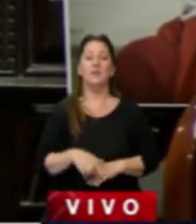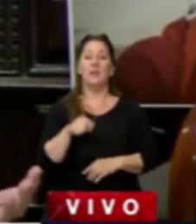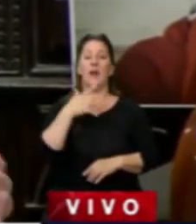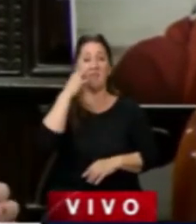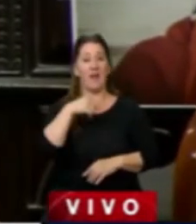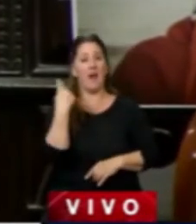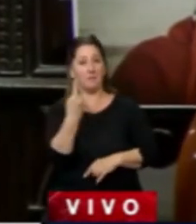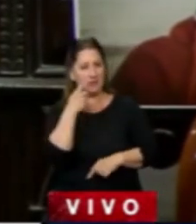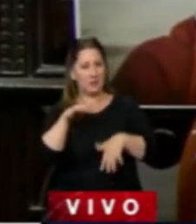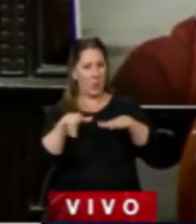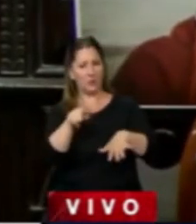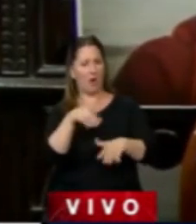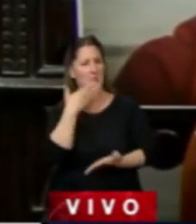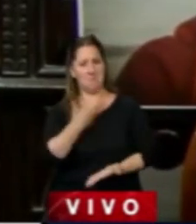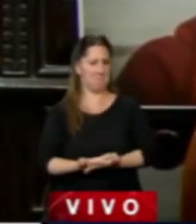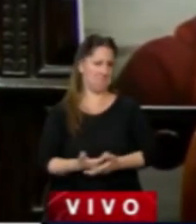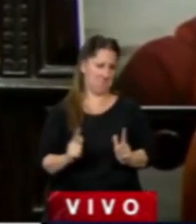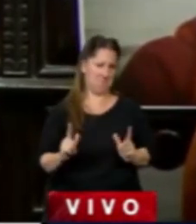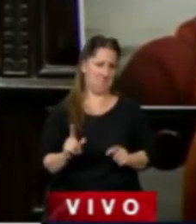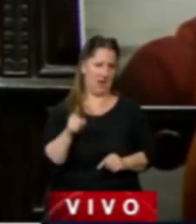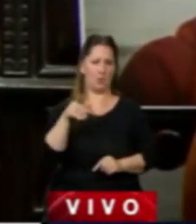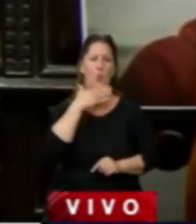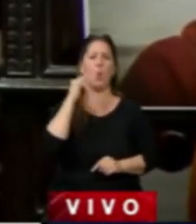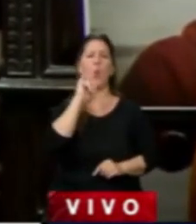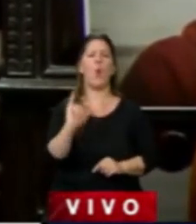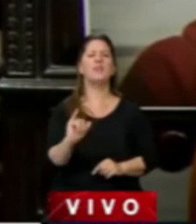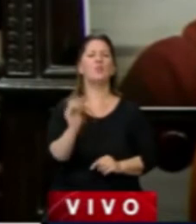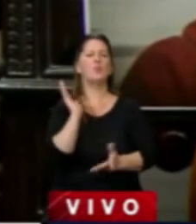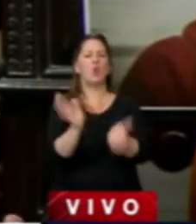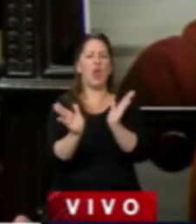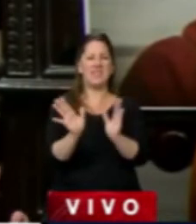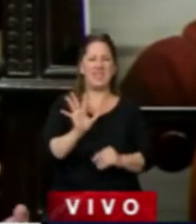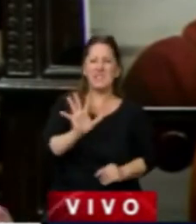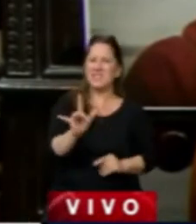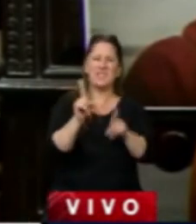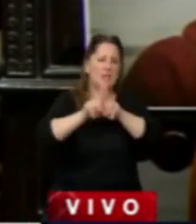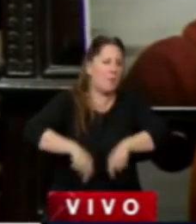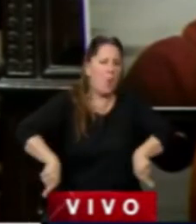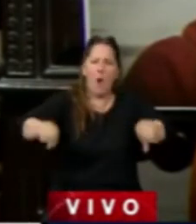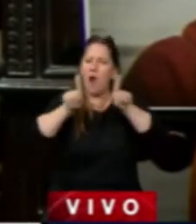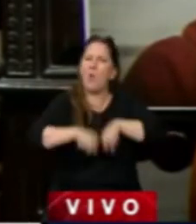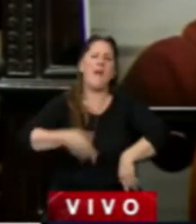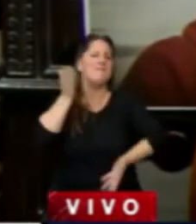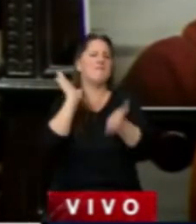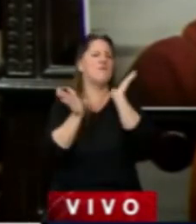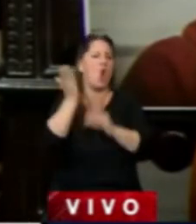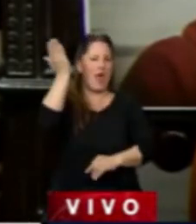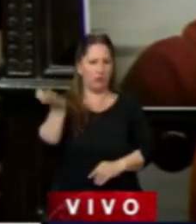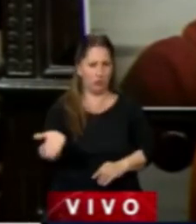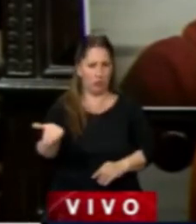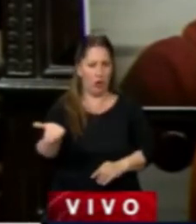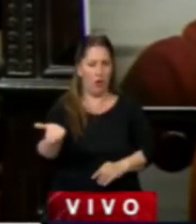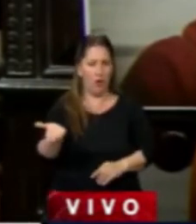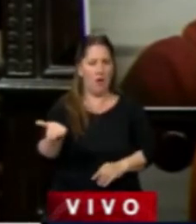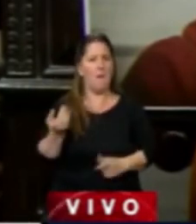que no nos sorprende del senador Juez. Este tipo de actos de violencia es sistemático, es permanente. Lo que pasa es que no